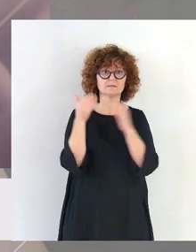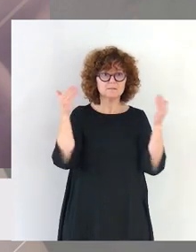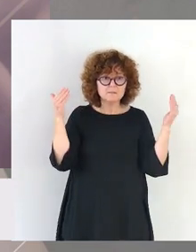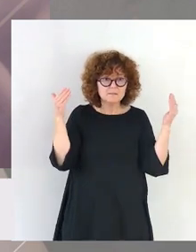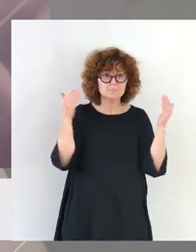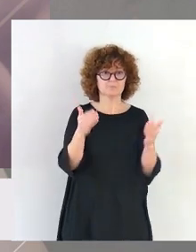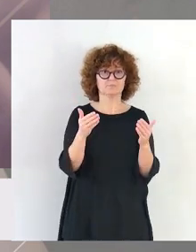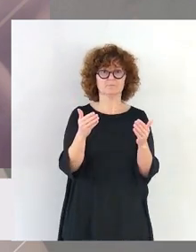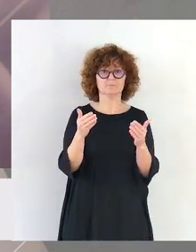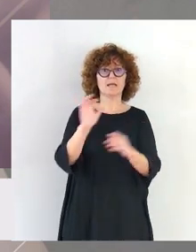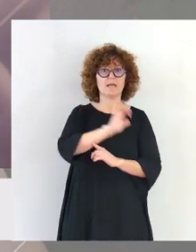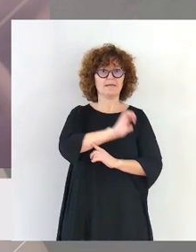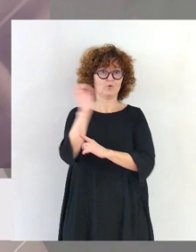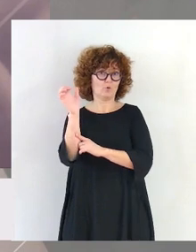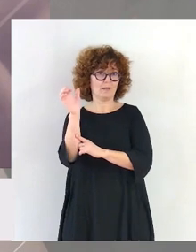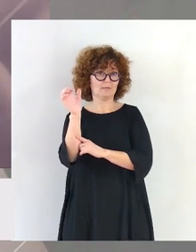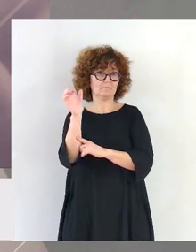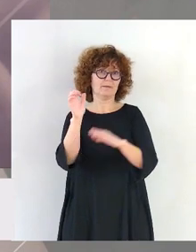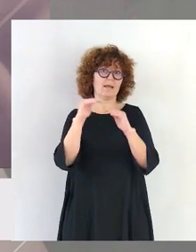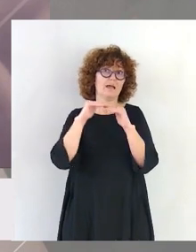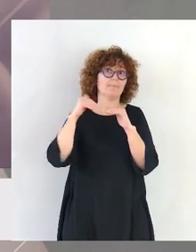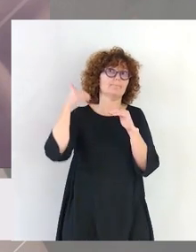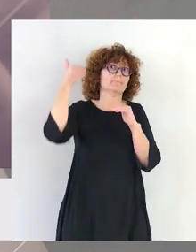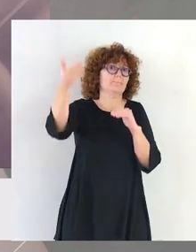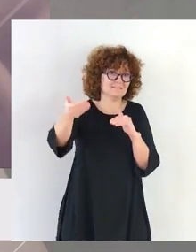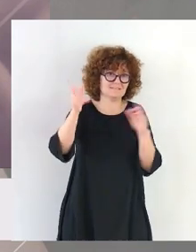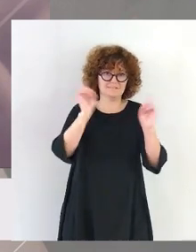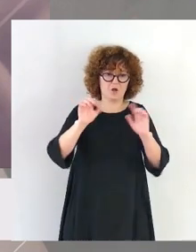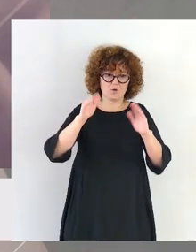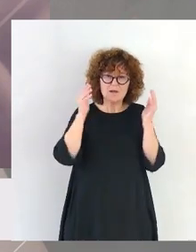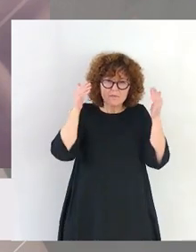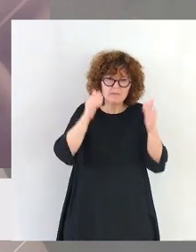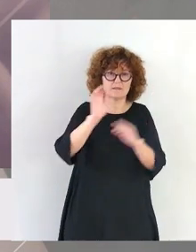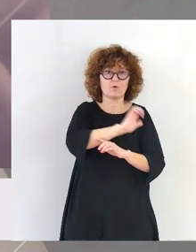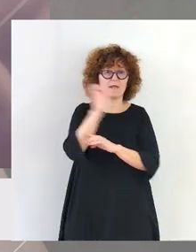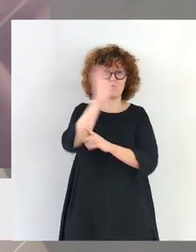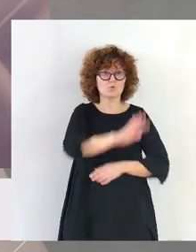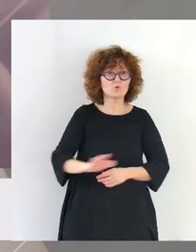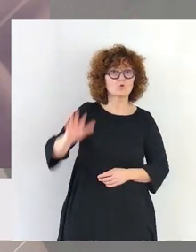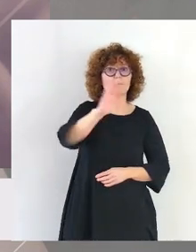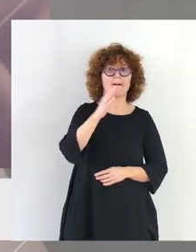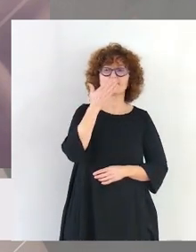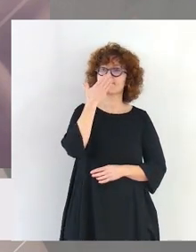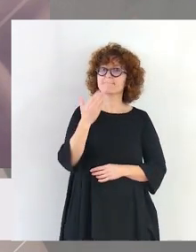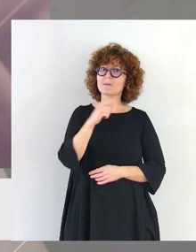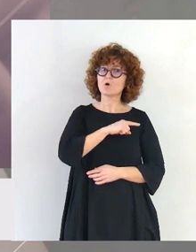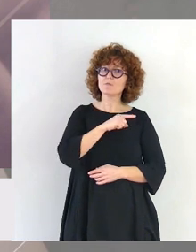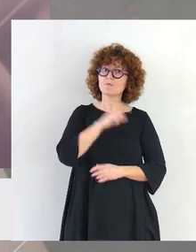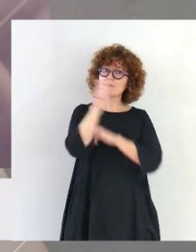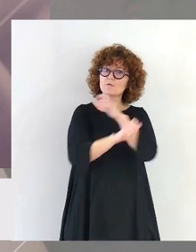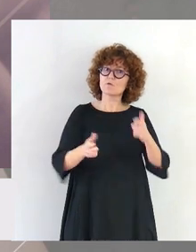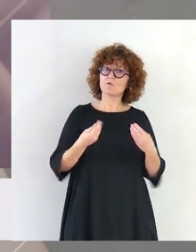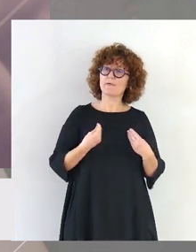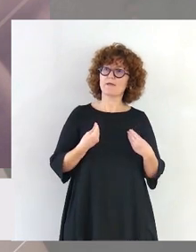Europa simplemente para no abordar más de lo que conocemos yo creo que que tenemos un nivel de conciencia ciudadana ya bastante